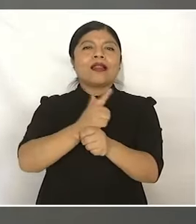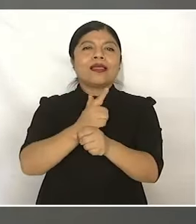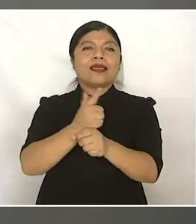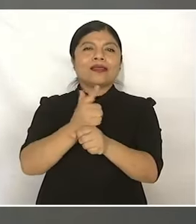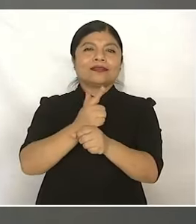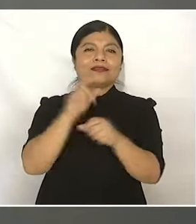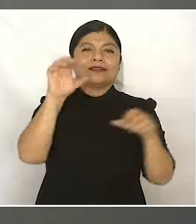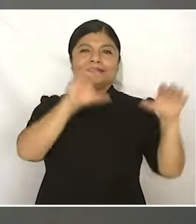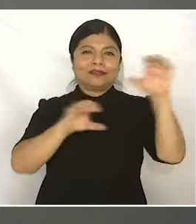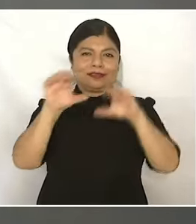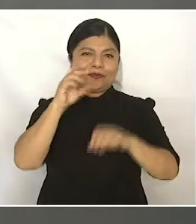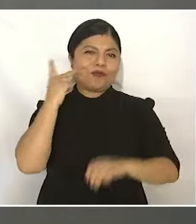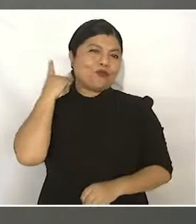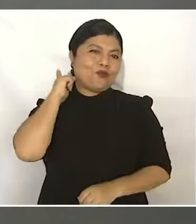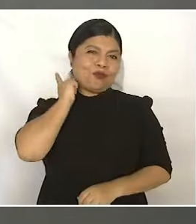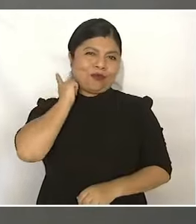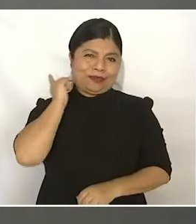Pero ese nivel